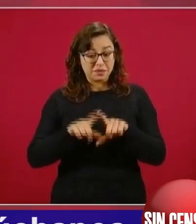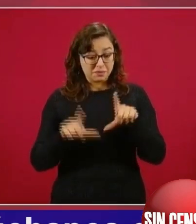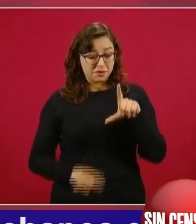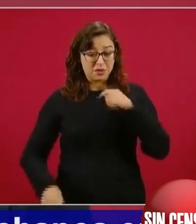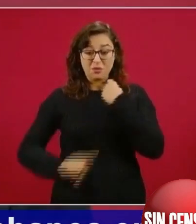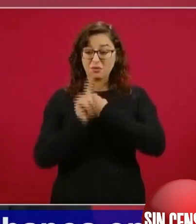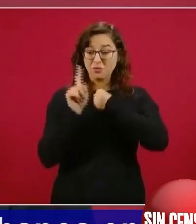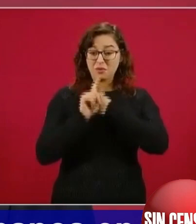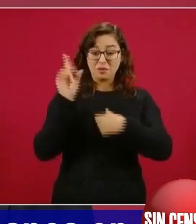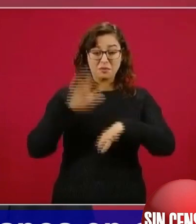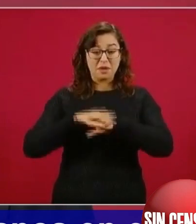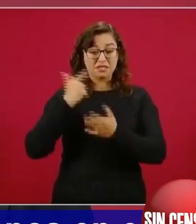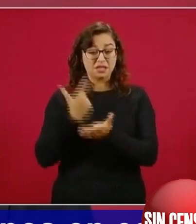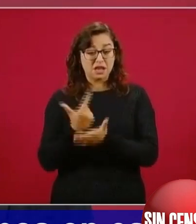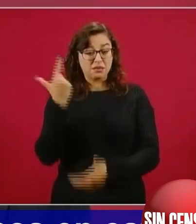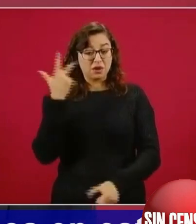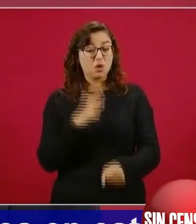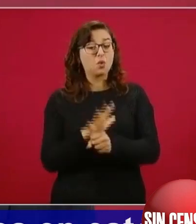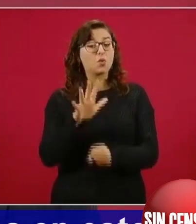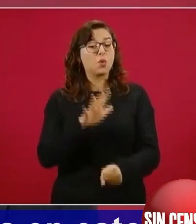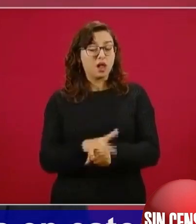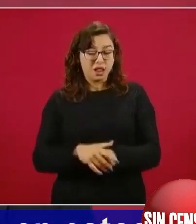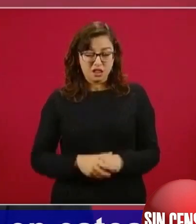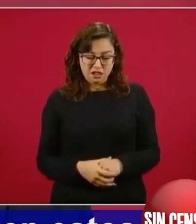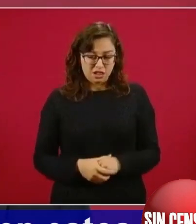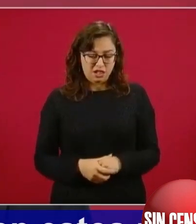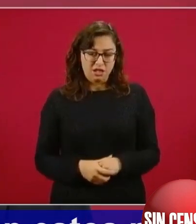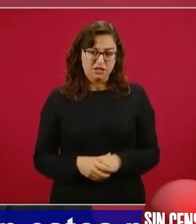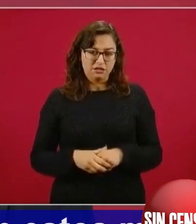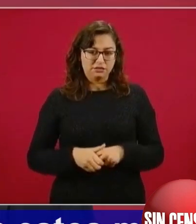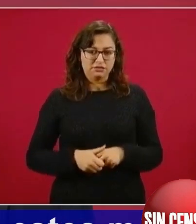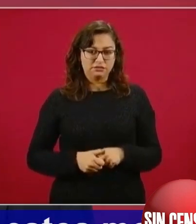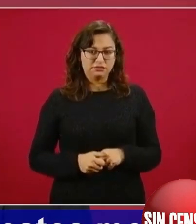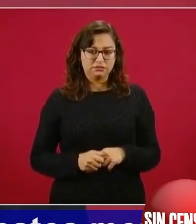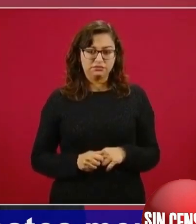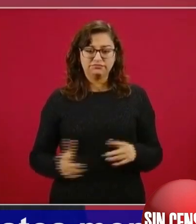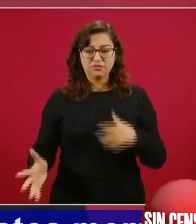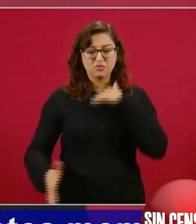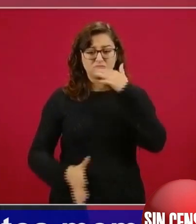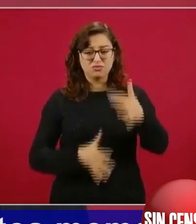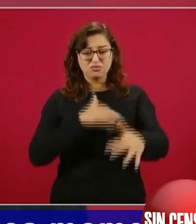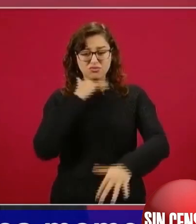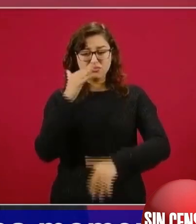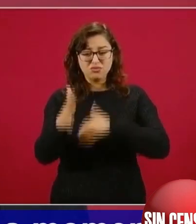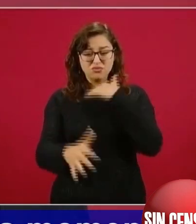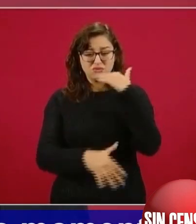dicho. ¿Cuál era el principal problema? La corrupción.